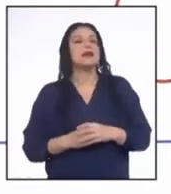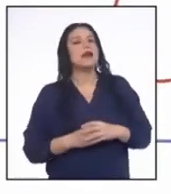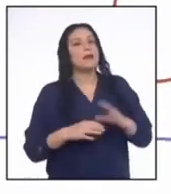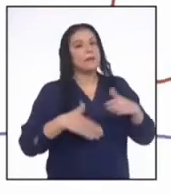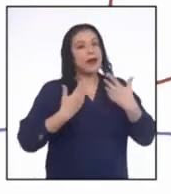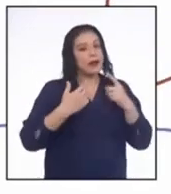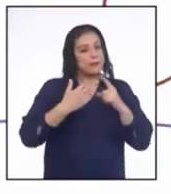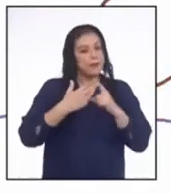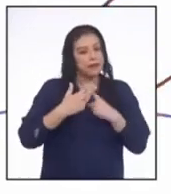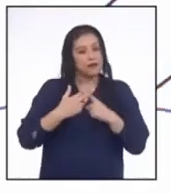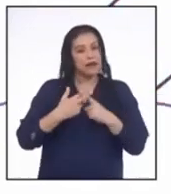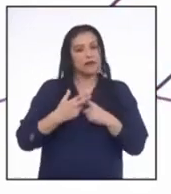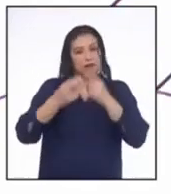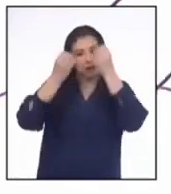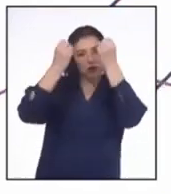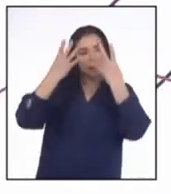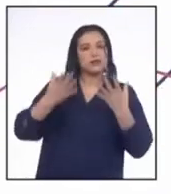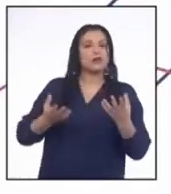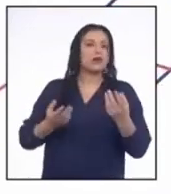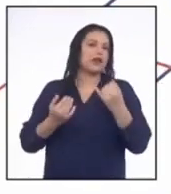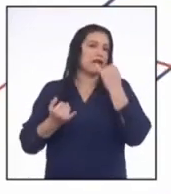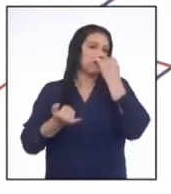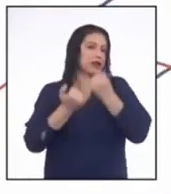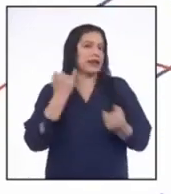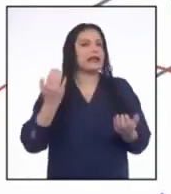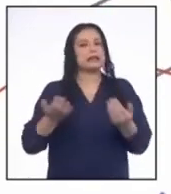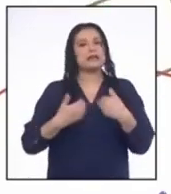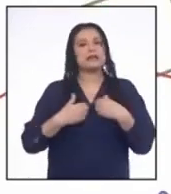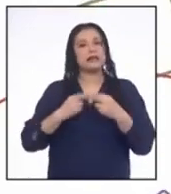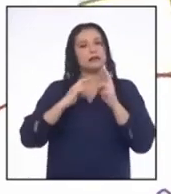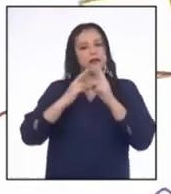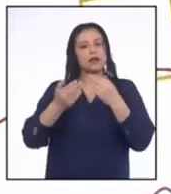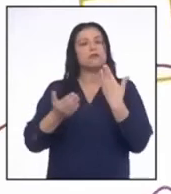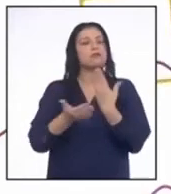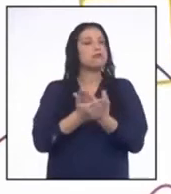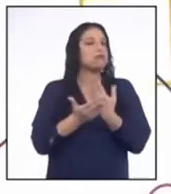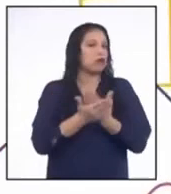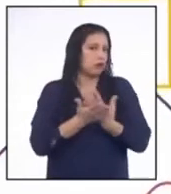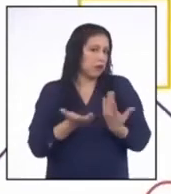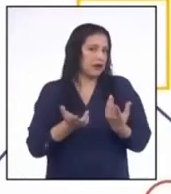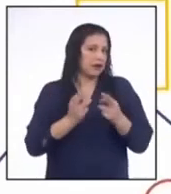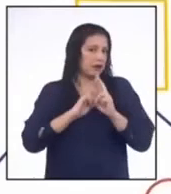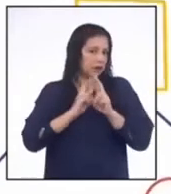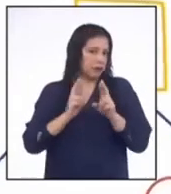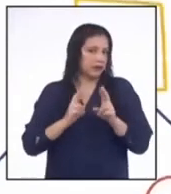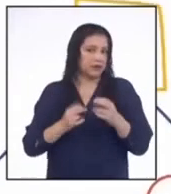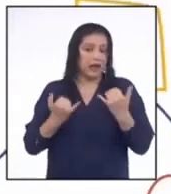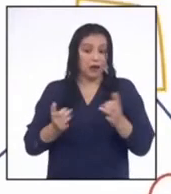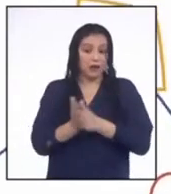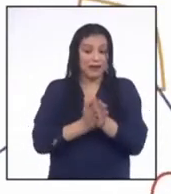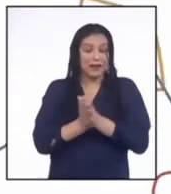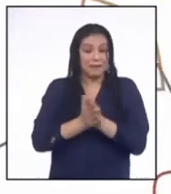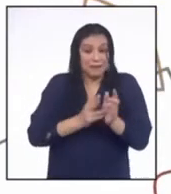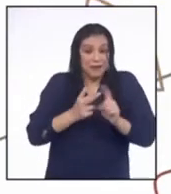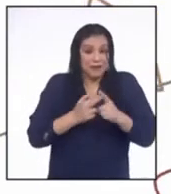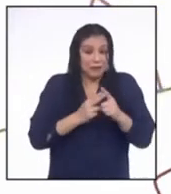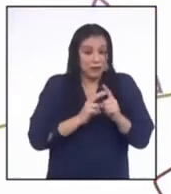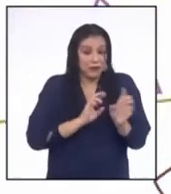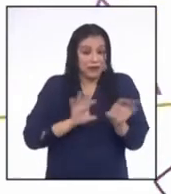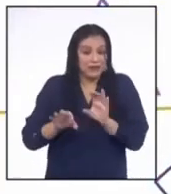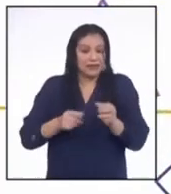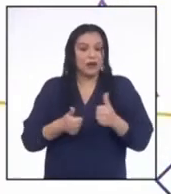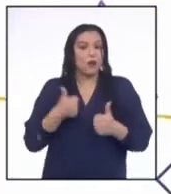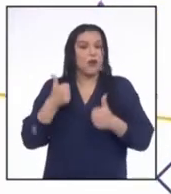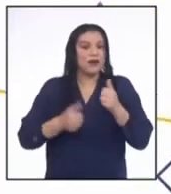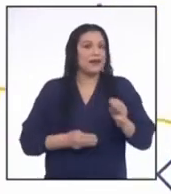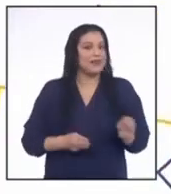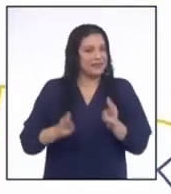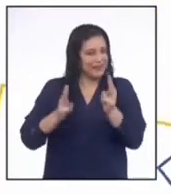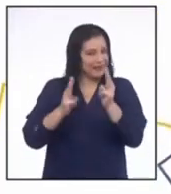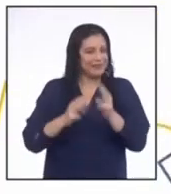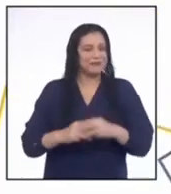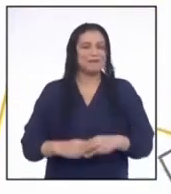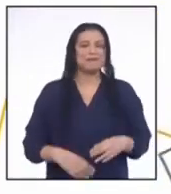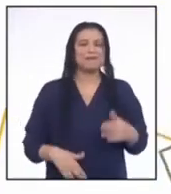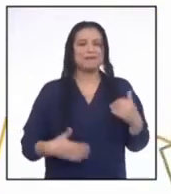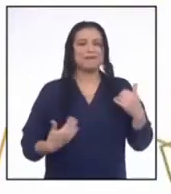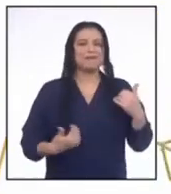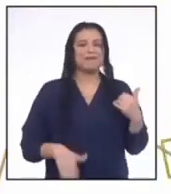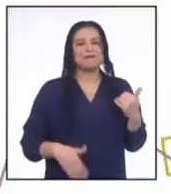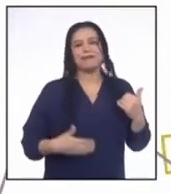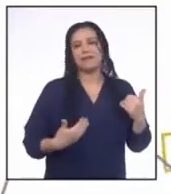datos, finalmente obtener el resultado y verificar. Es hora de ejecutar nuestra estrategia.